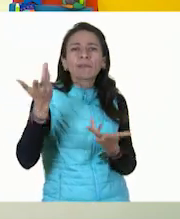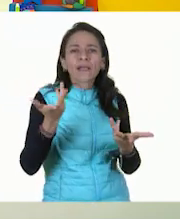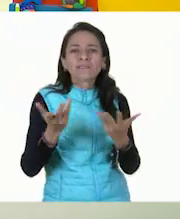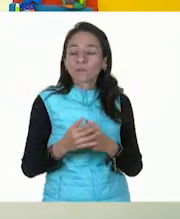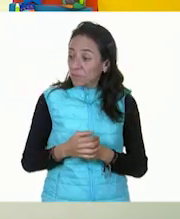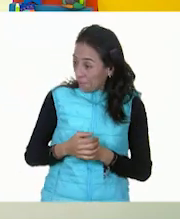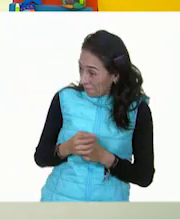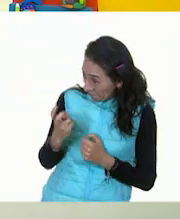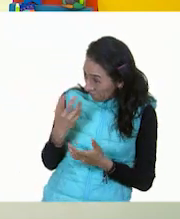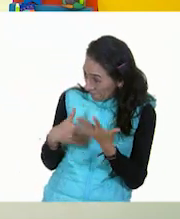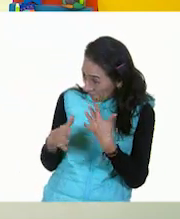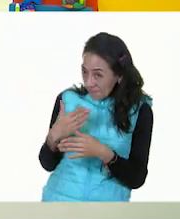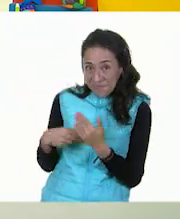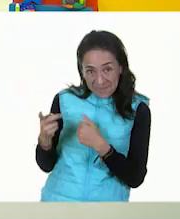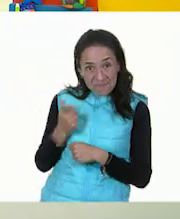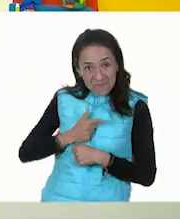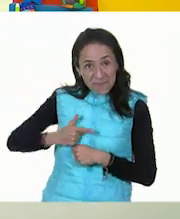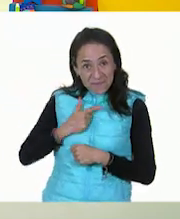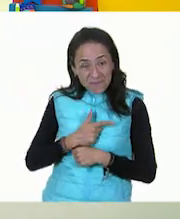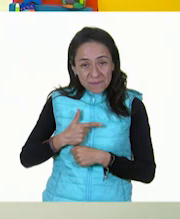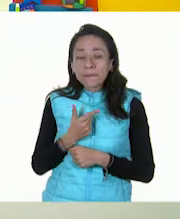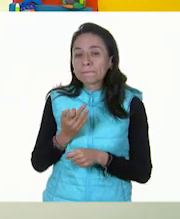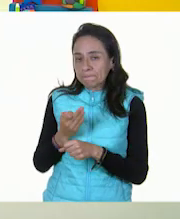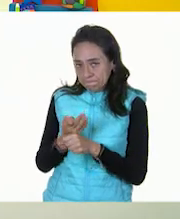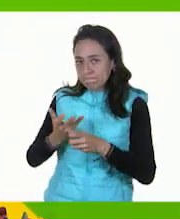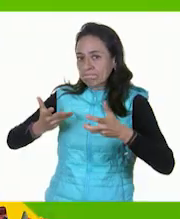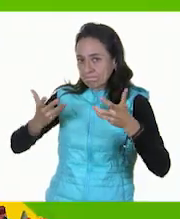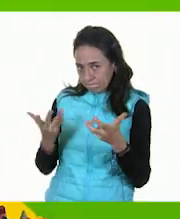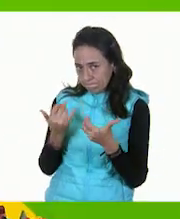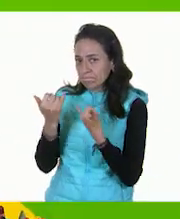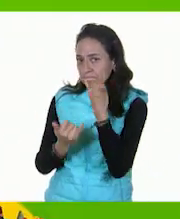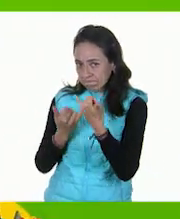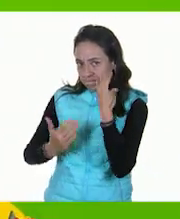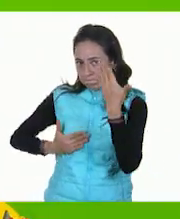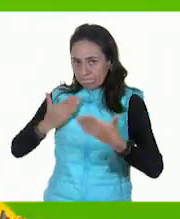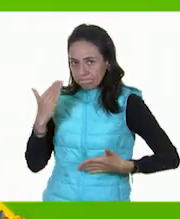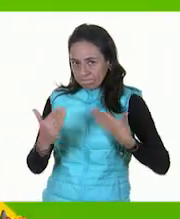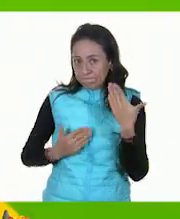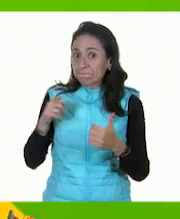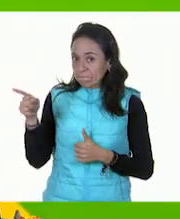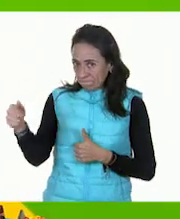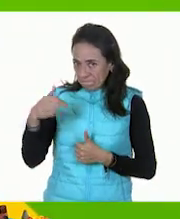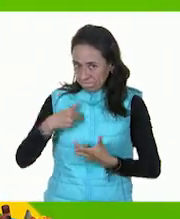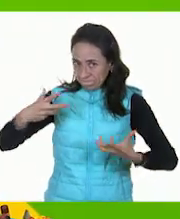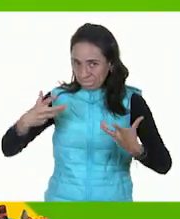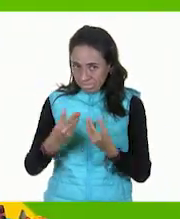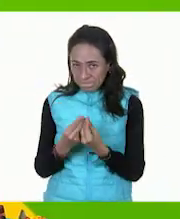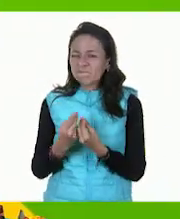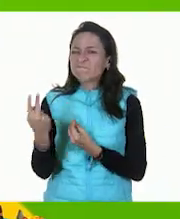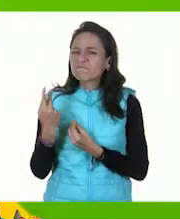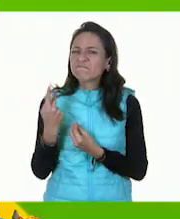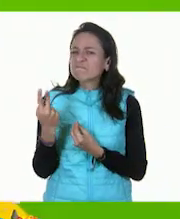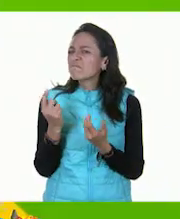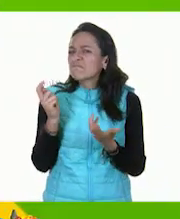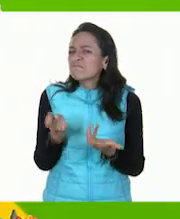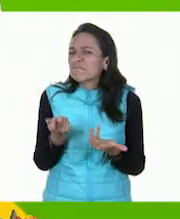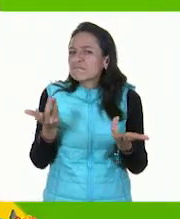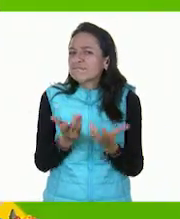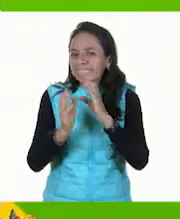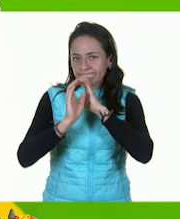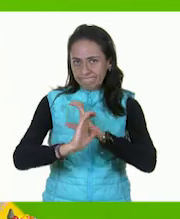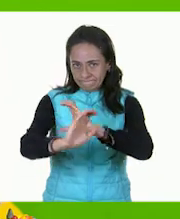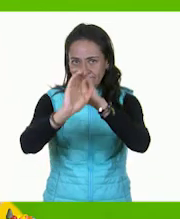juego muy divertido y tú tienes que estar conmigo. Oh. Vamos a cantar una canción y la acompañaremos